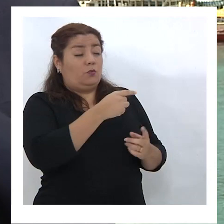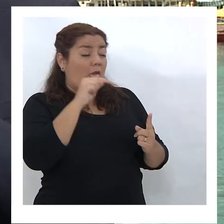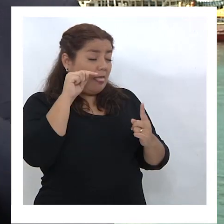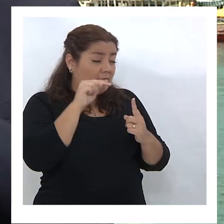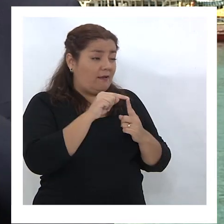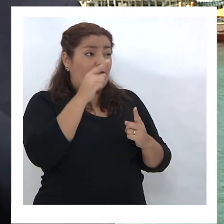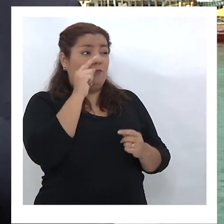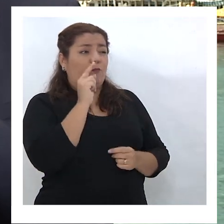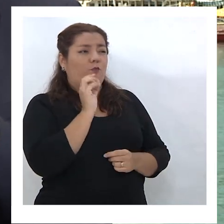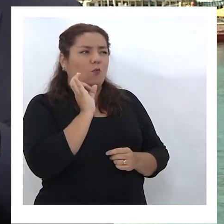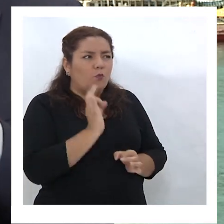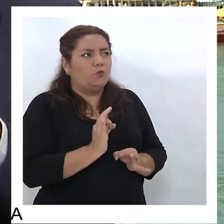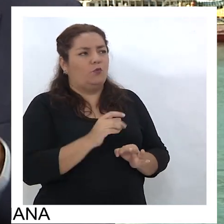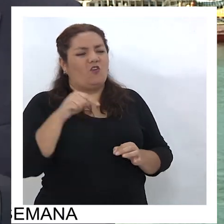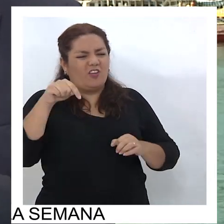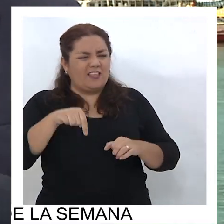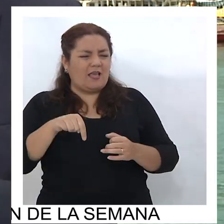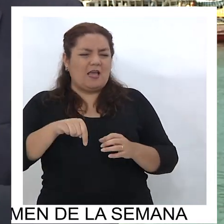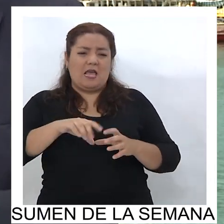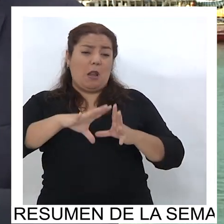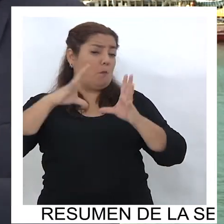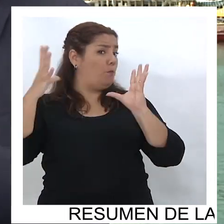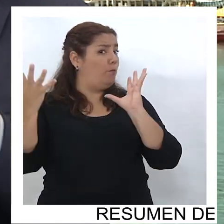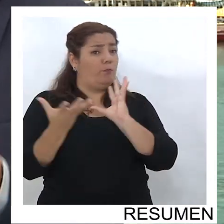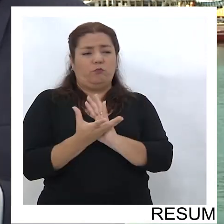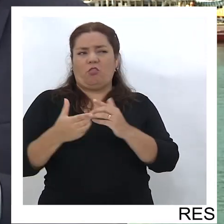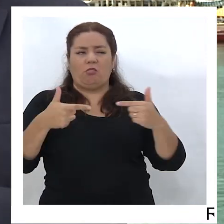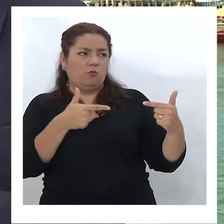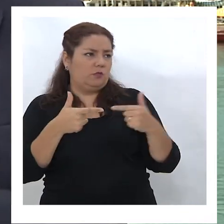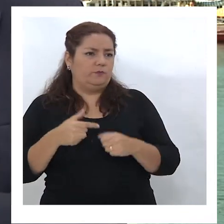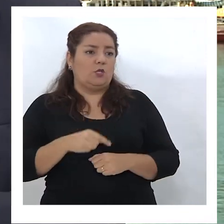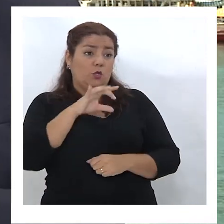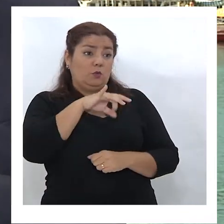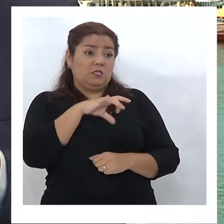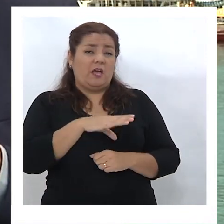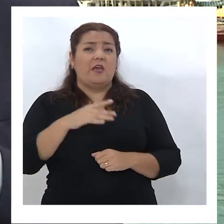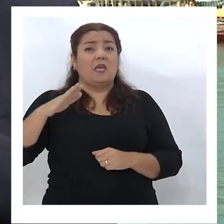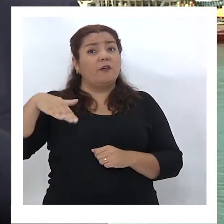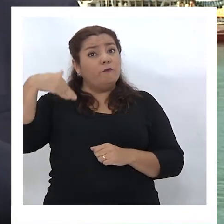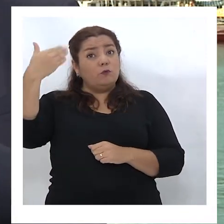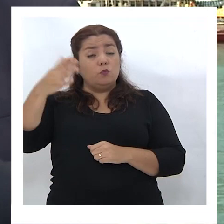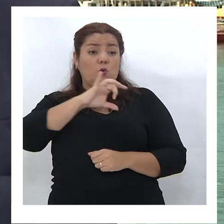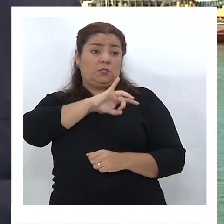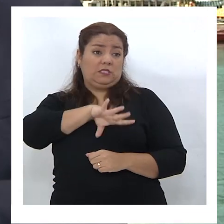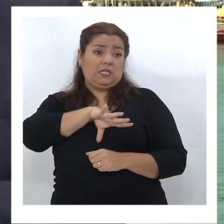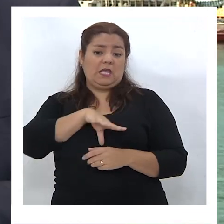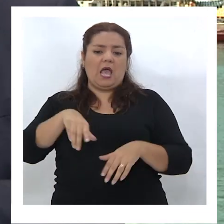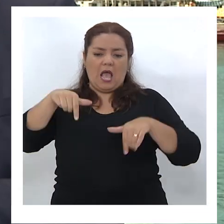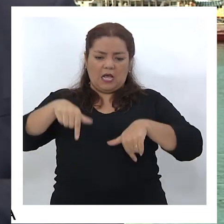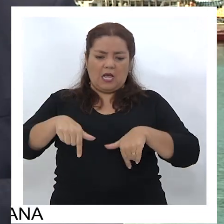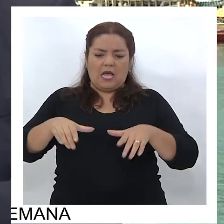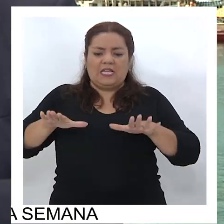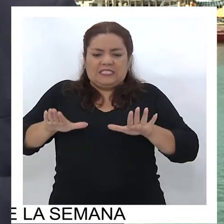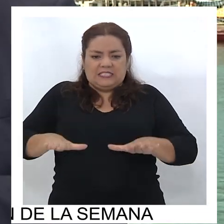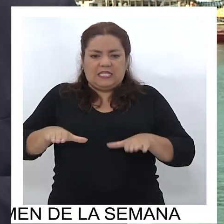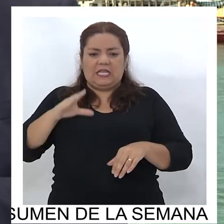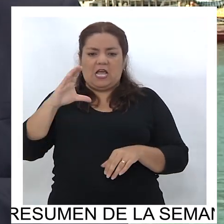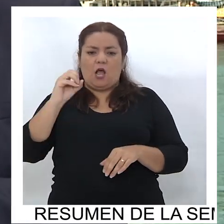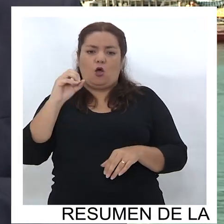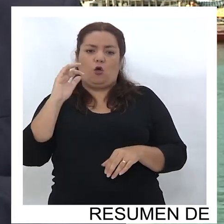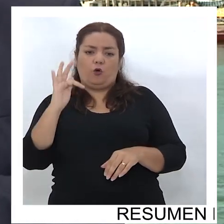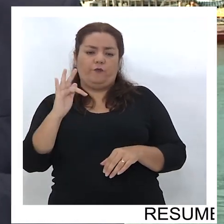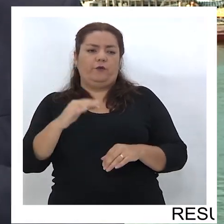cosa que hoy día está en el centro de la discusión mundial. Tú sabes que Chile va a ser sede de la COP, de la Conferencia de las Partes de la Cumbre Mundial de Cambio